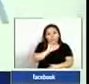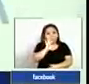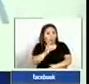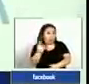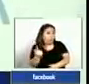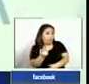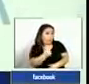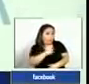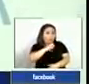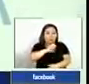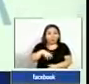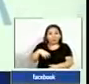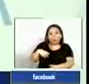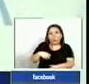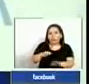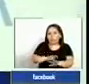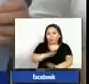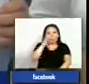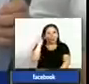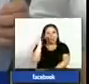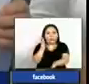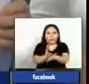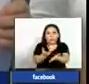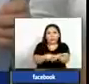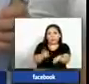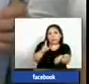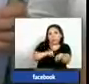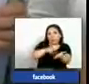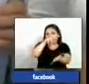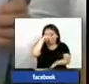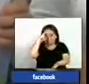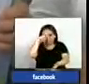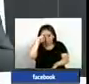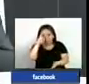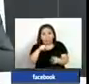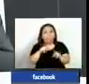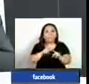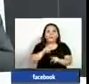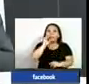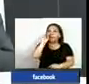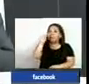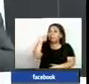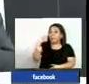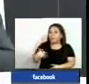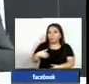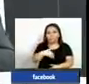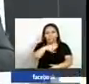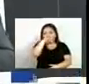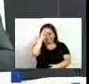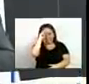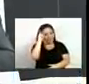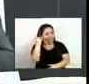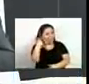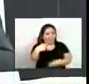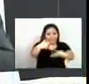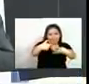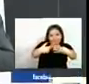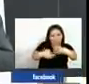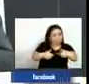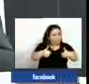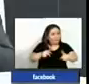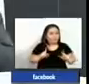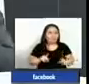empresarios para justificar la acción de suspender contratos. Pero según el funcionario, no se había aplicado de forma legal.